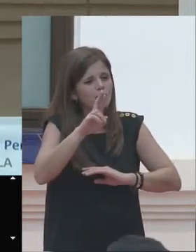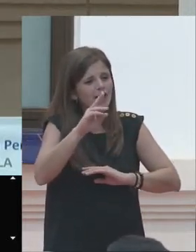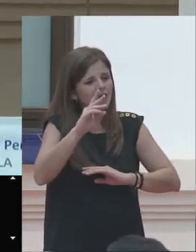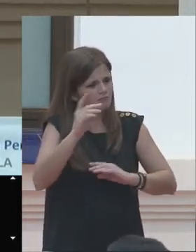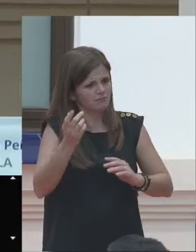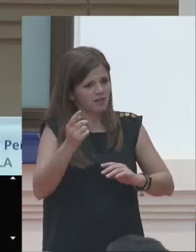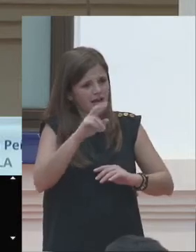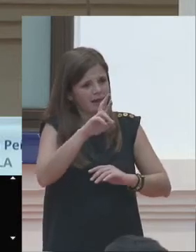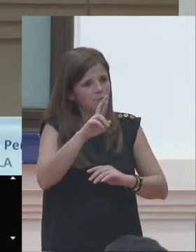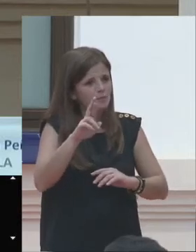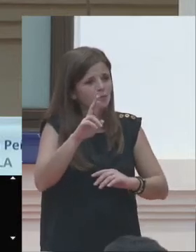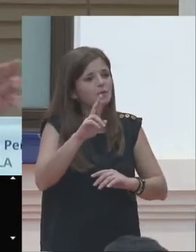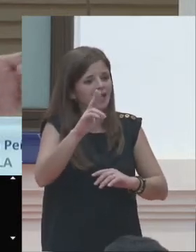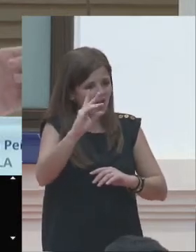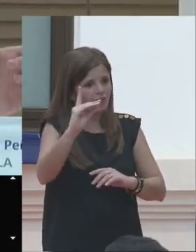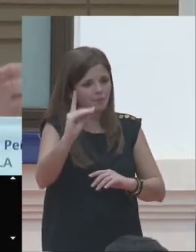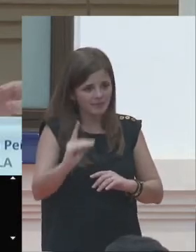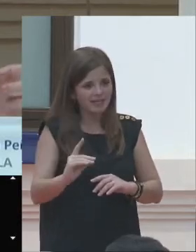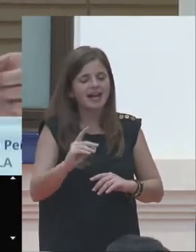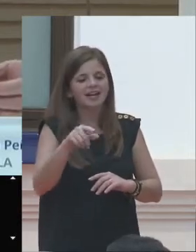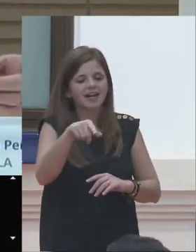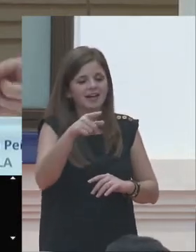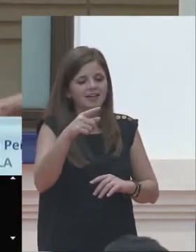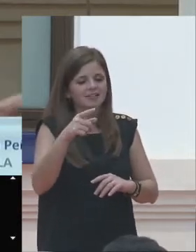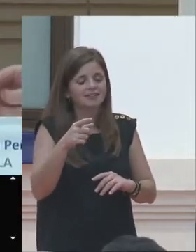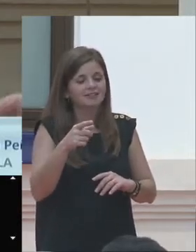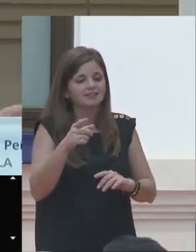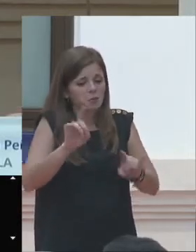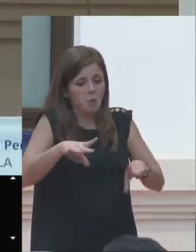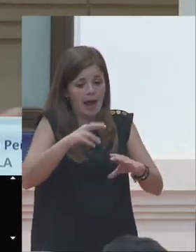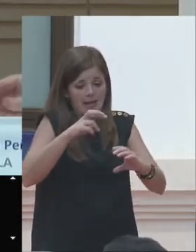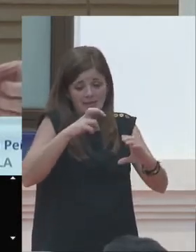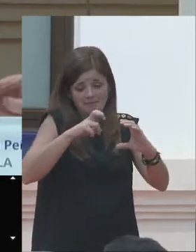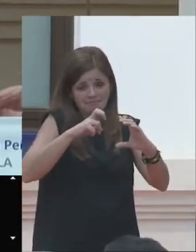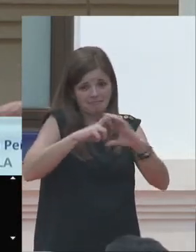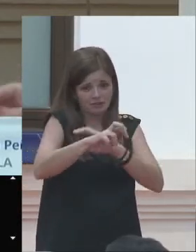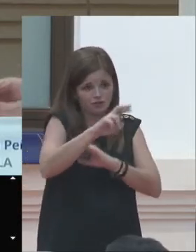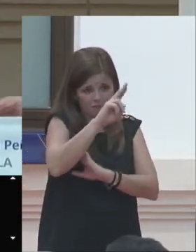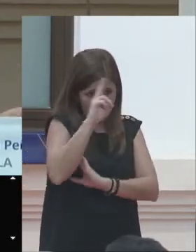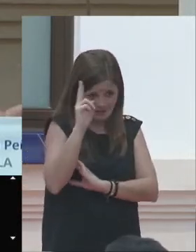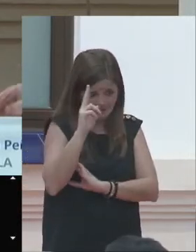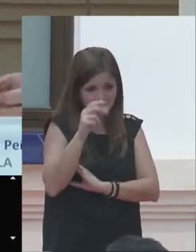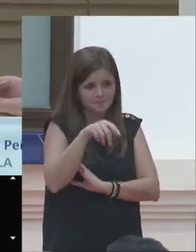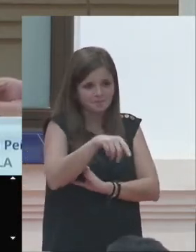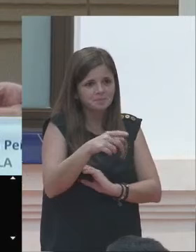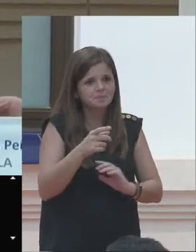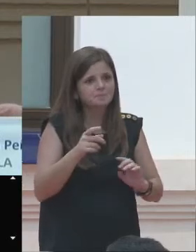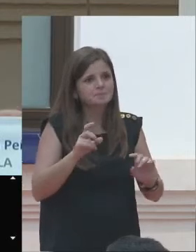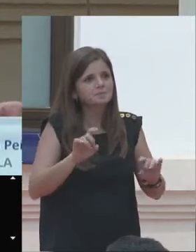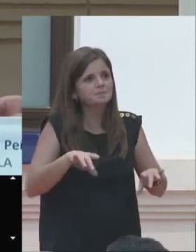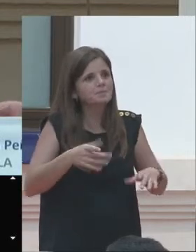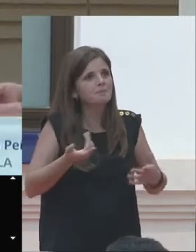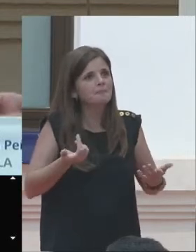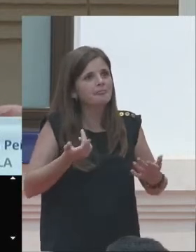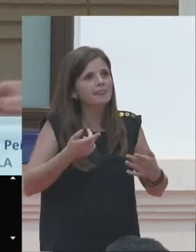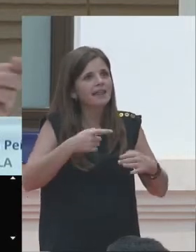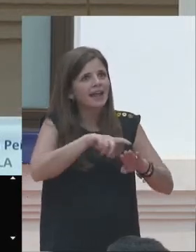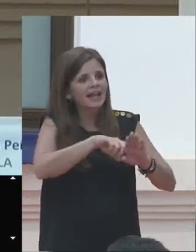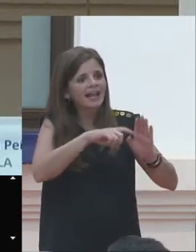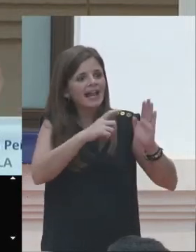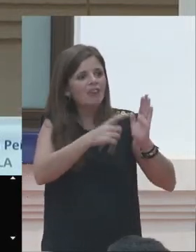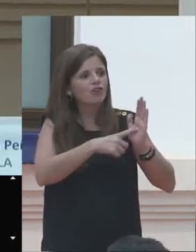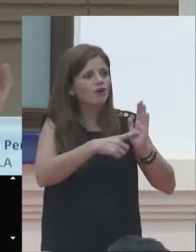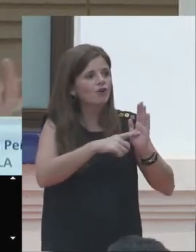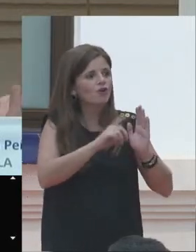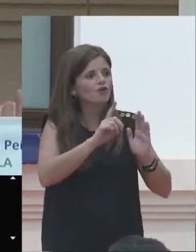Madrid. Esto estaría englobado dentro de lo que sería no solo legislación, sino lo que serían buenas prácticas por